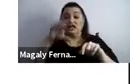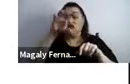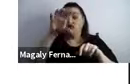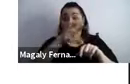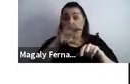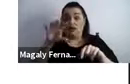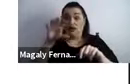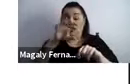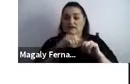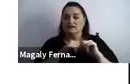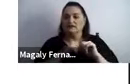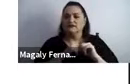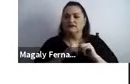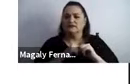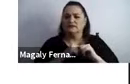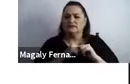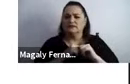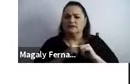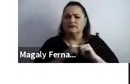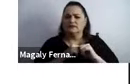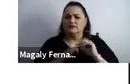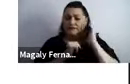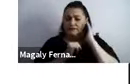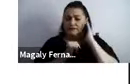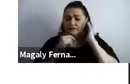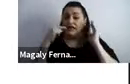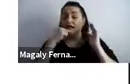en rojo